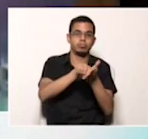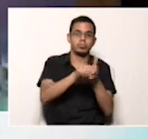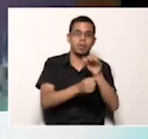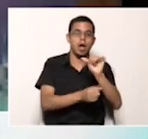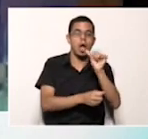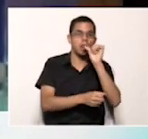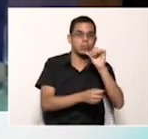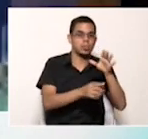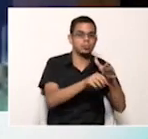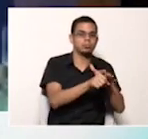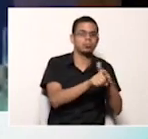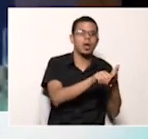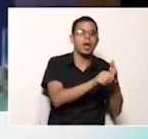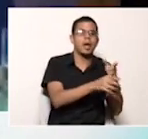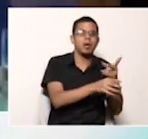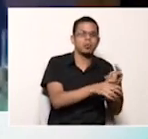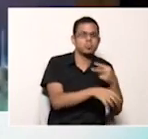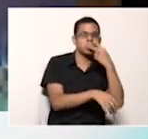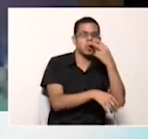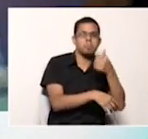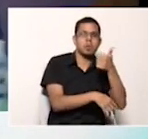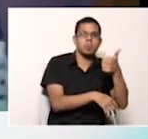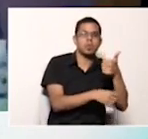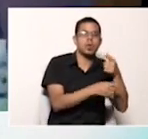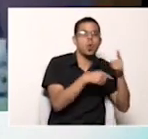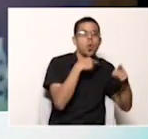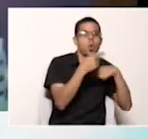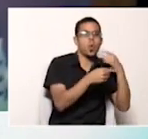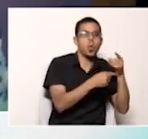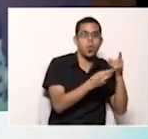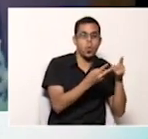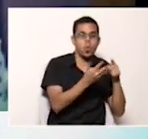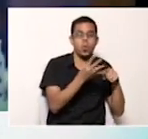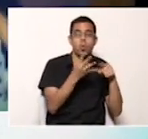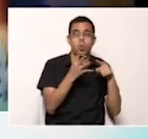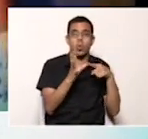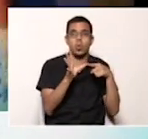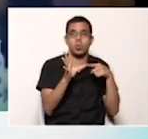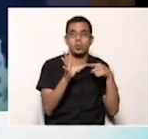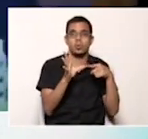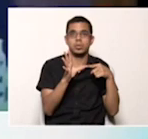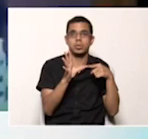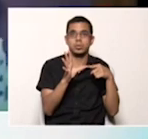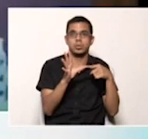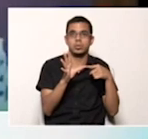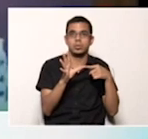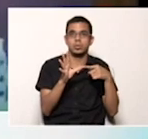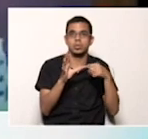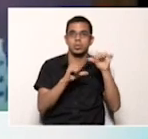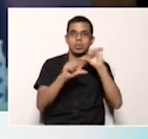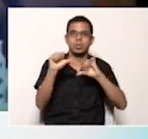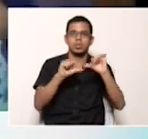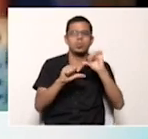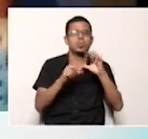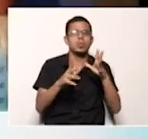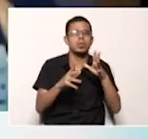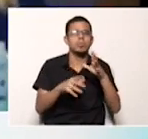fragancia, colorante, glicerina y una sustancia llamada